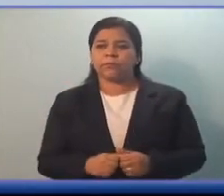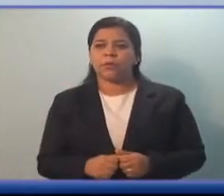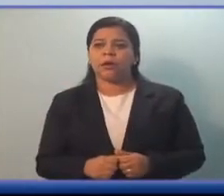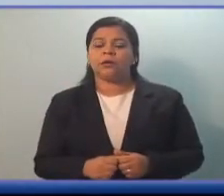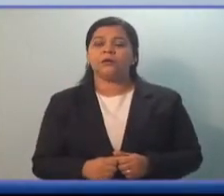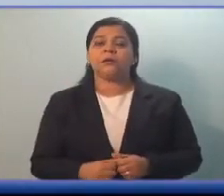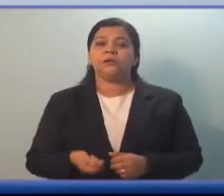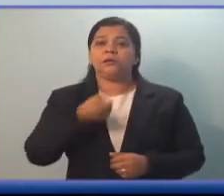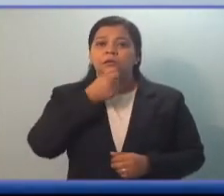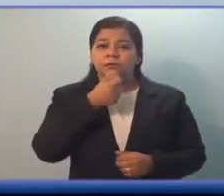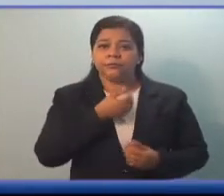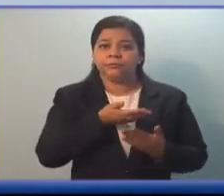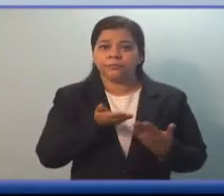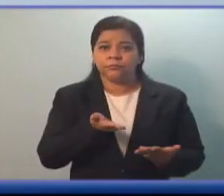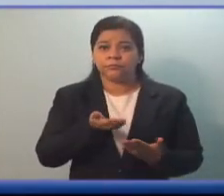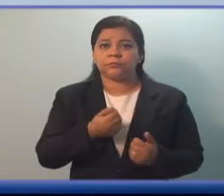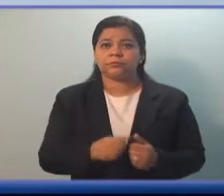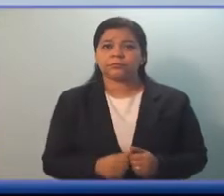divulgaron pronunciamientos y